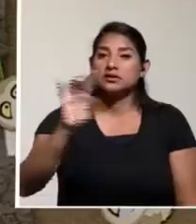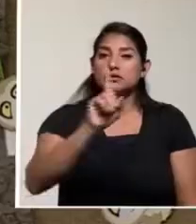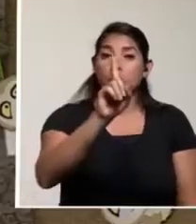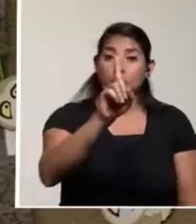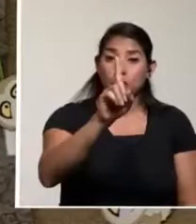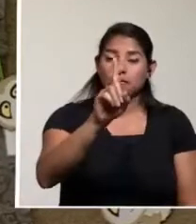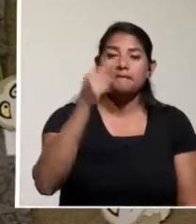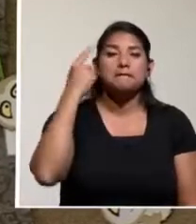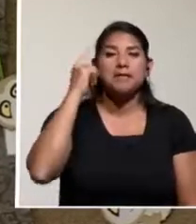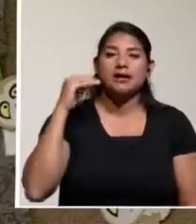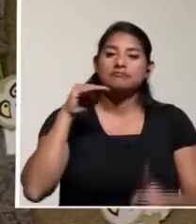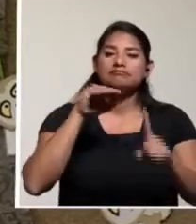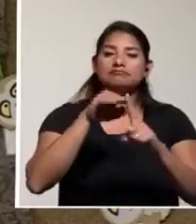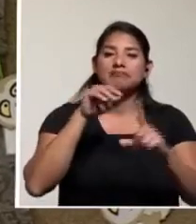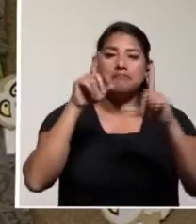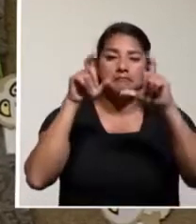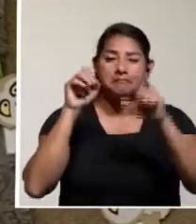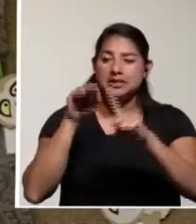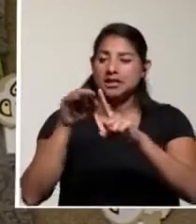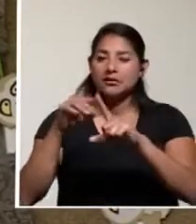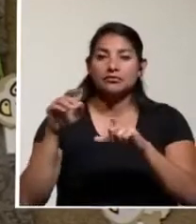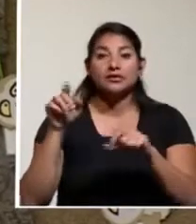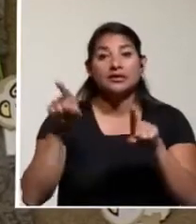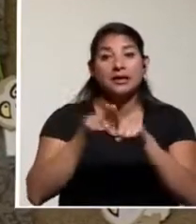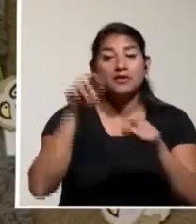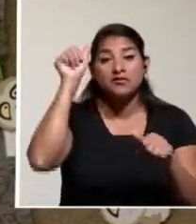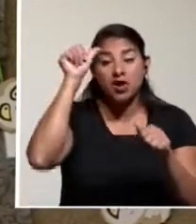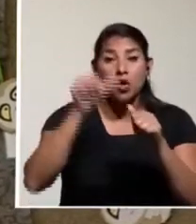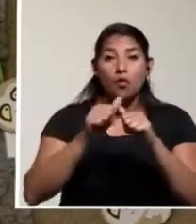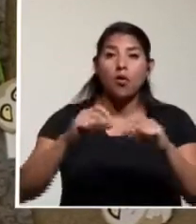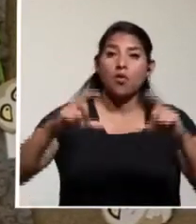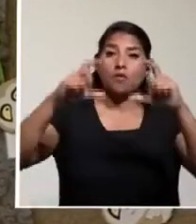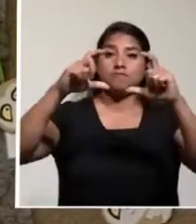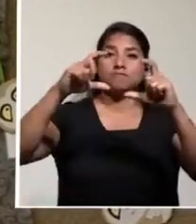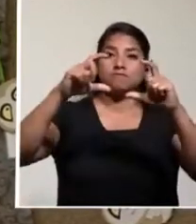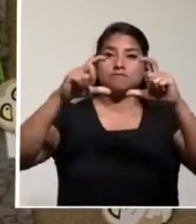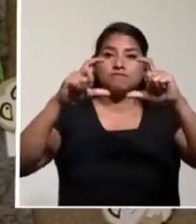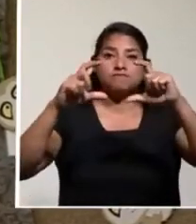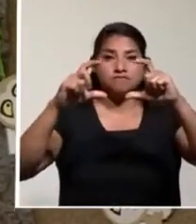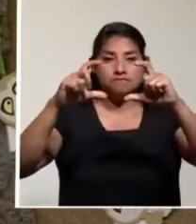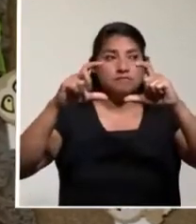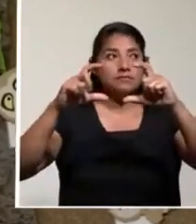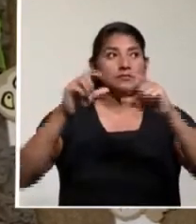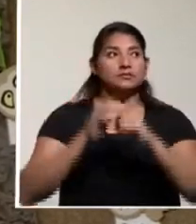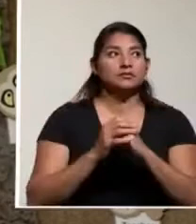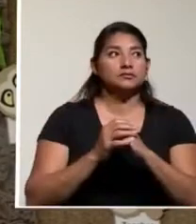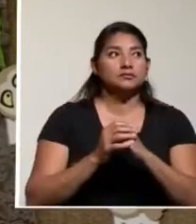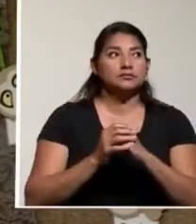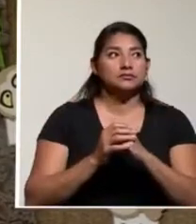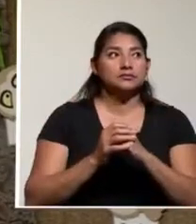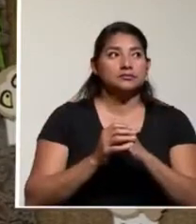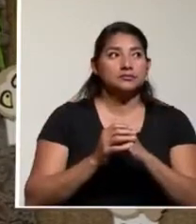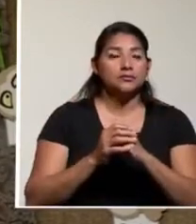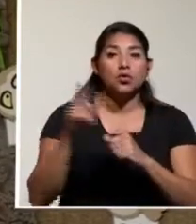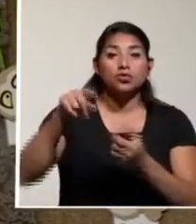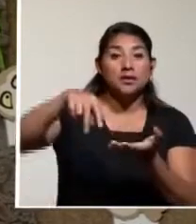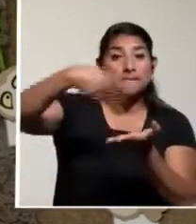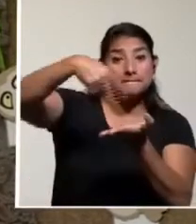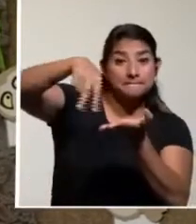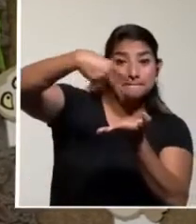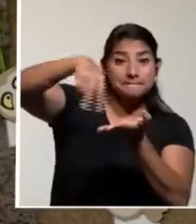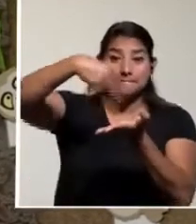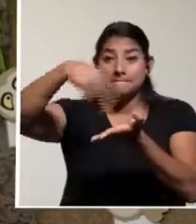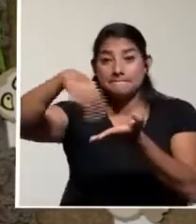8398-0071 para que nos envíen sus mensajes. Y recuerden que sea en forma horizontal. Los videos de cuando están bailando,